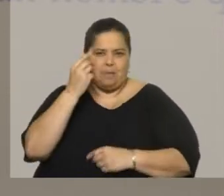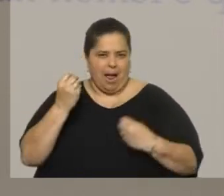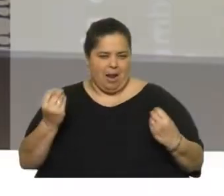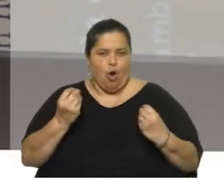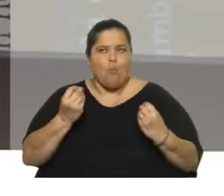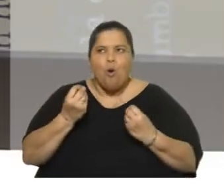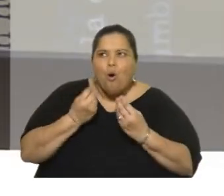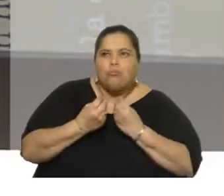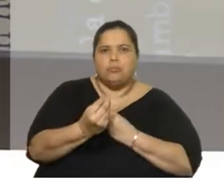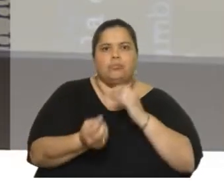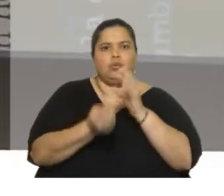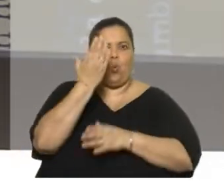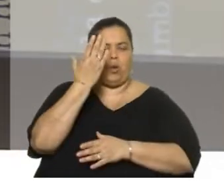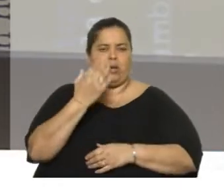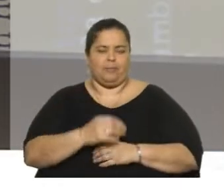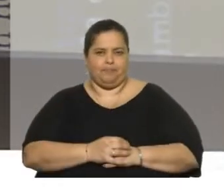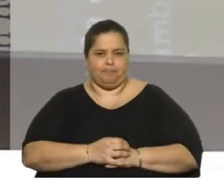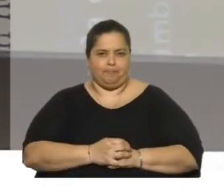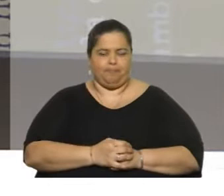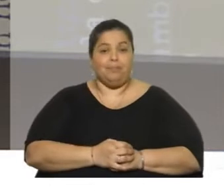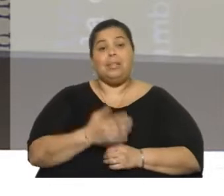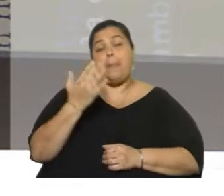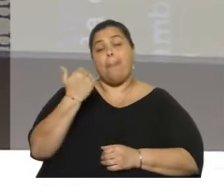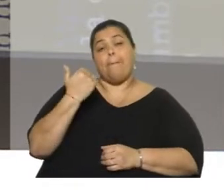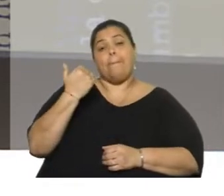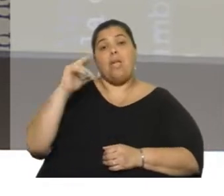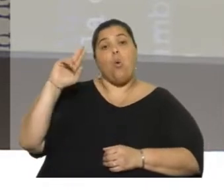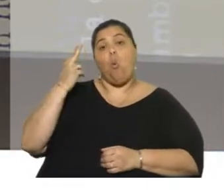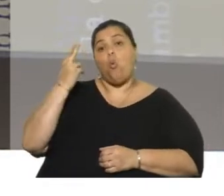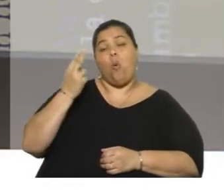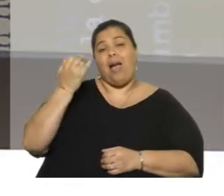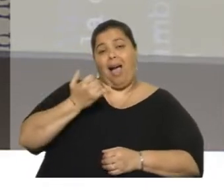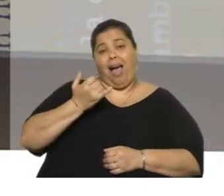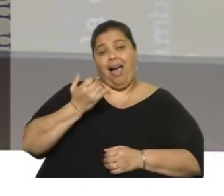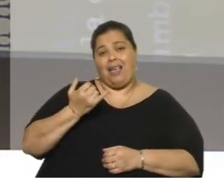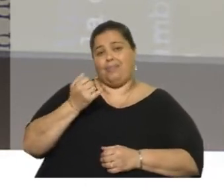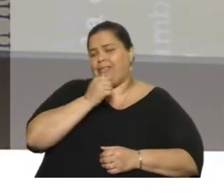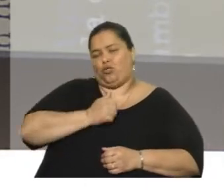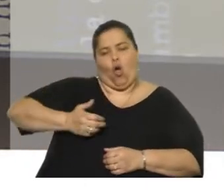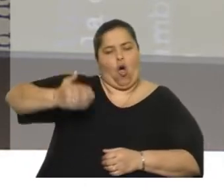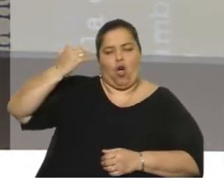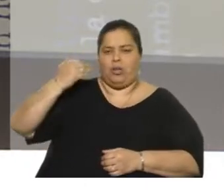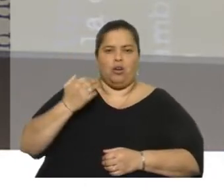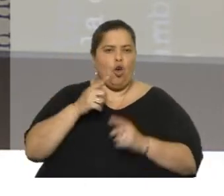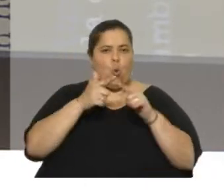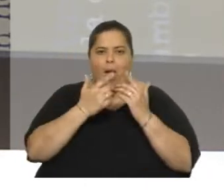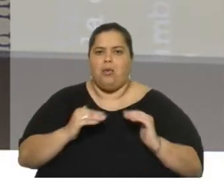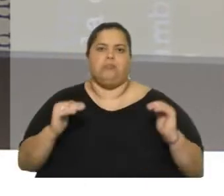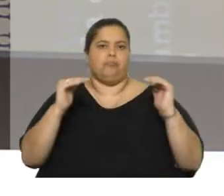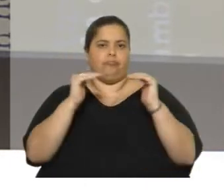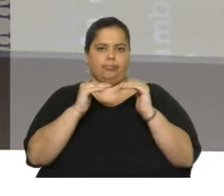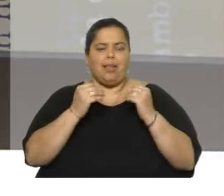llenar? A ver, el Uruguay tiene históricamente una gran inequidad en la oferta, en lo